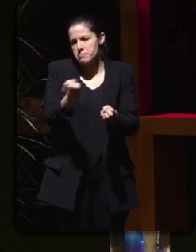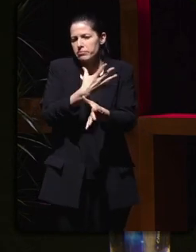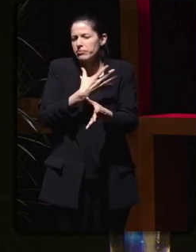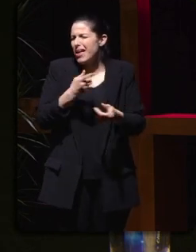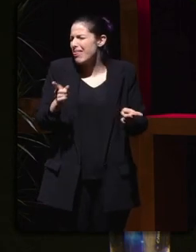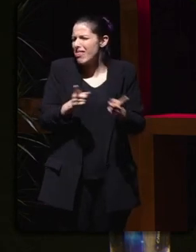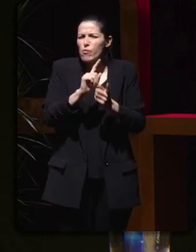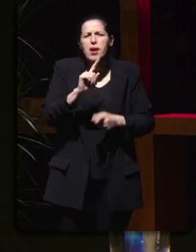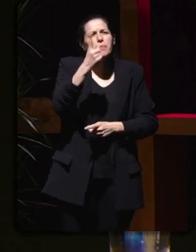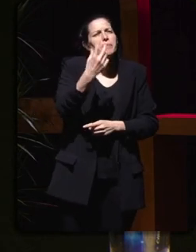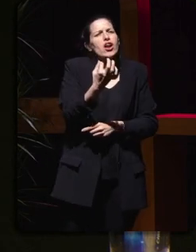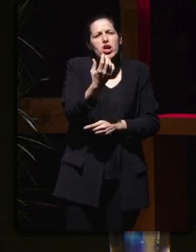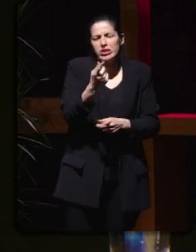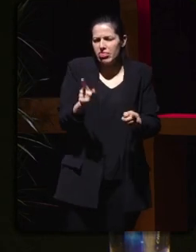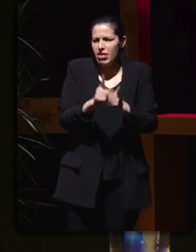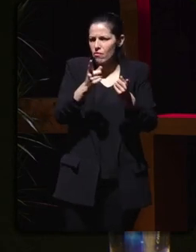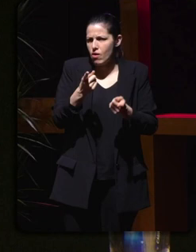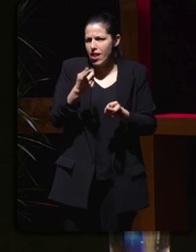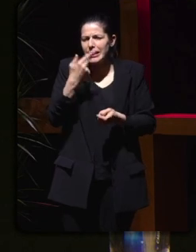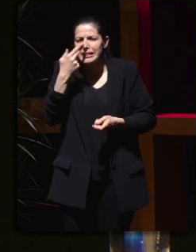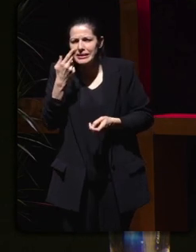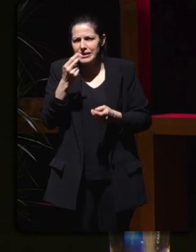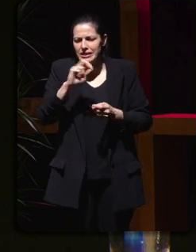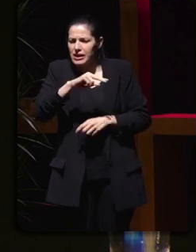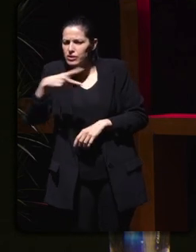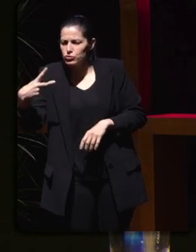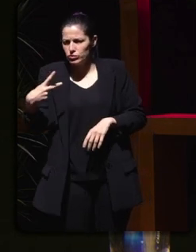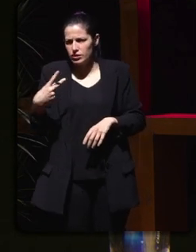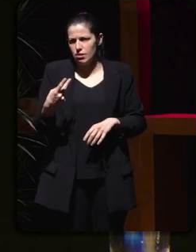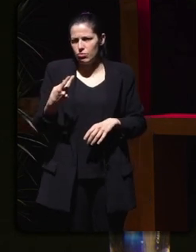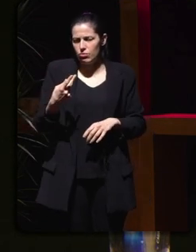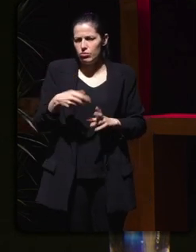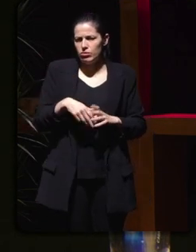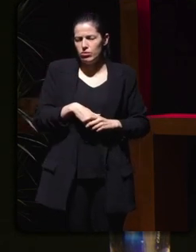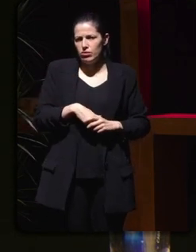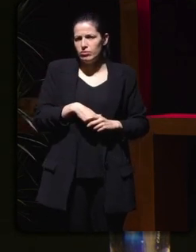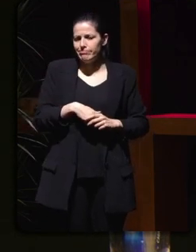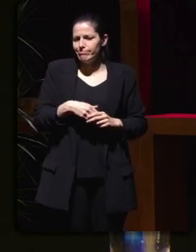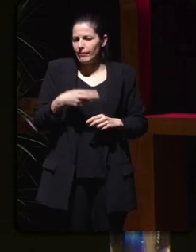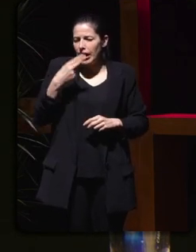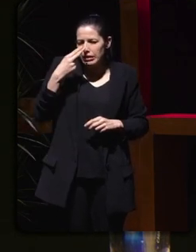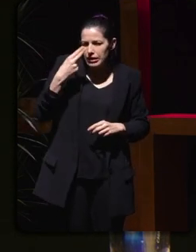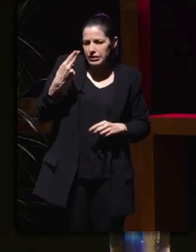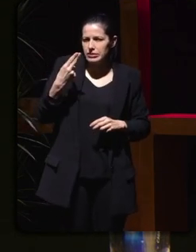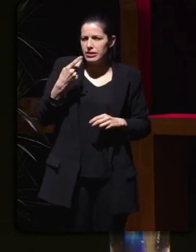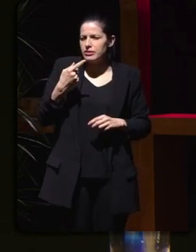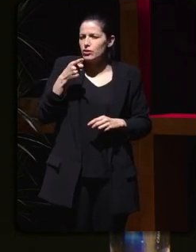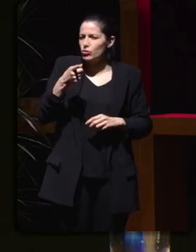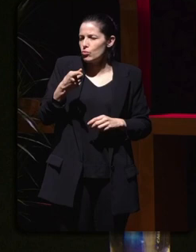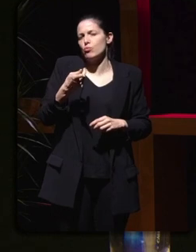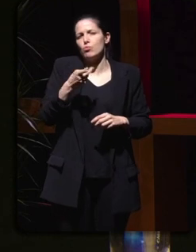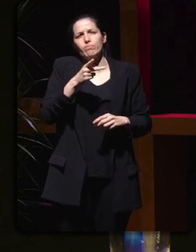lo interesante es el resultado lo interesante es que cuando tú estás hablando no está invisibilizando no este